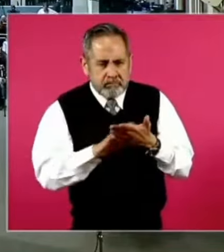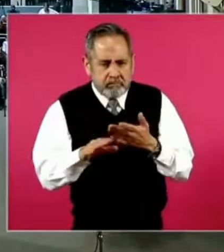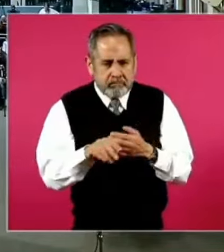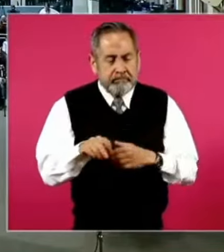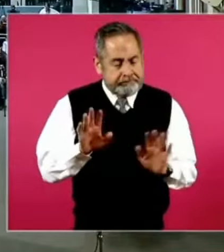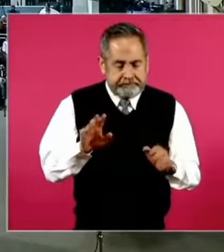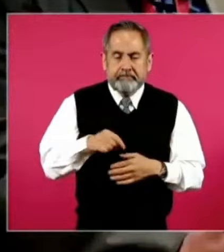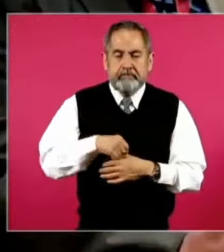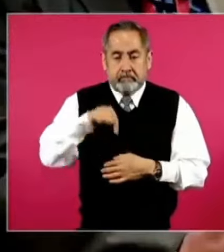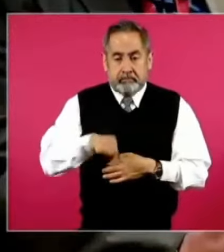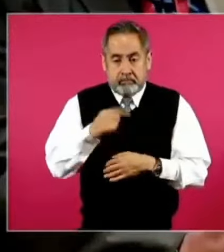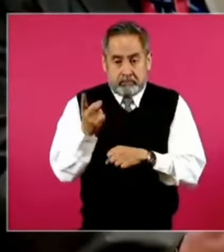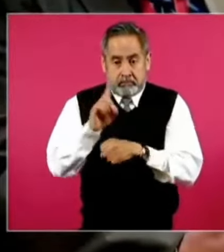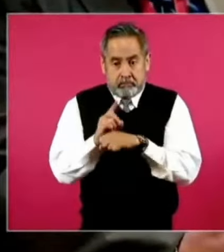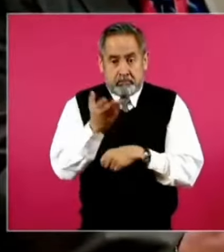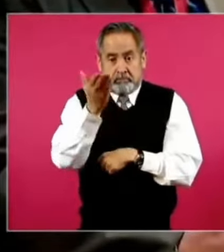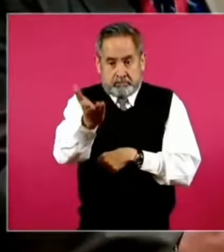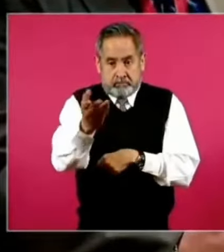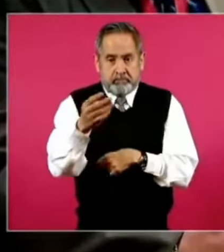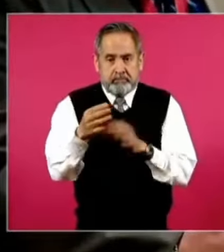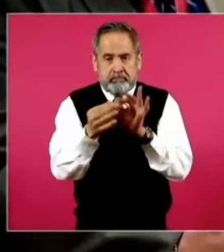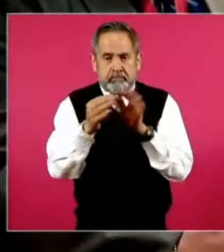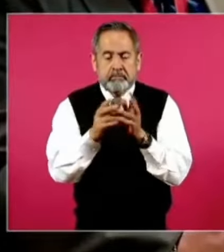usted, CAPUFE manda